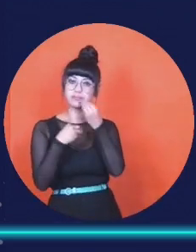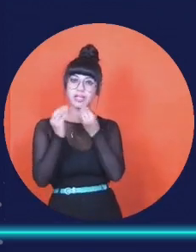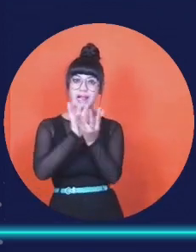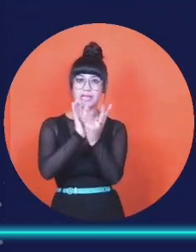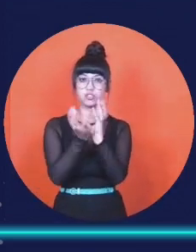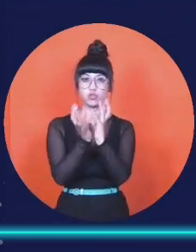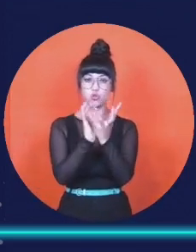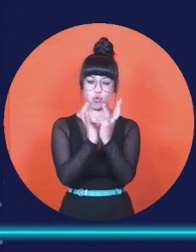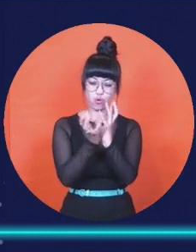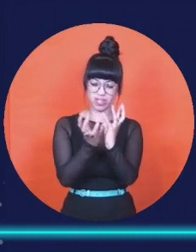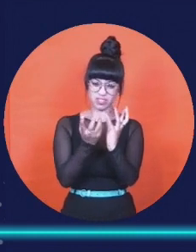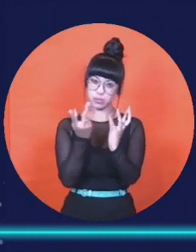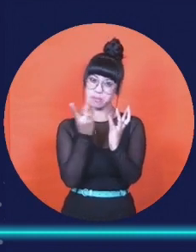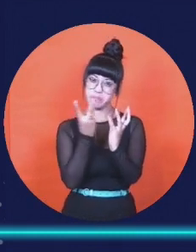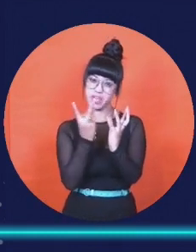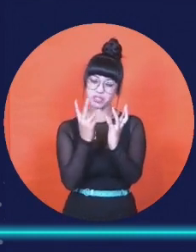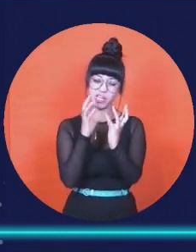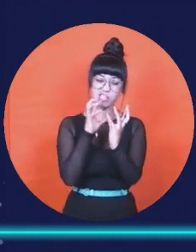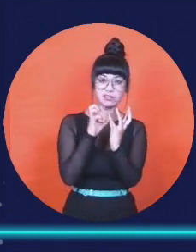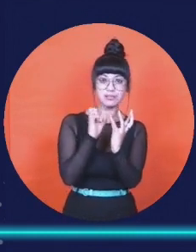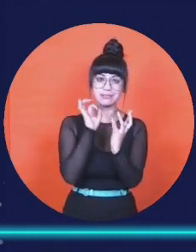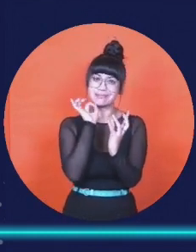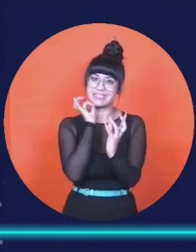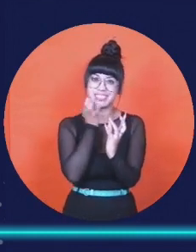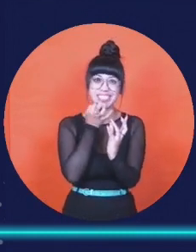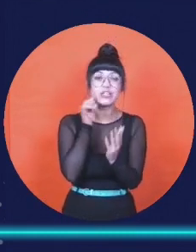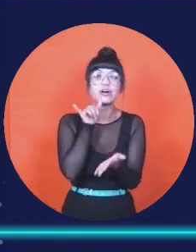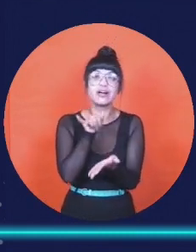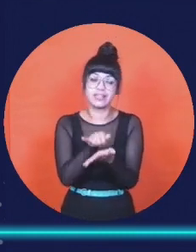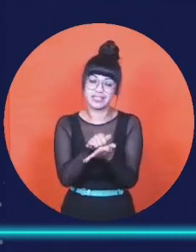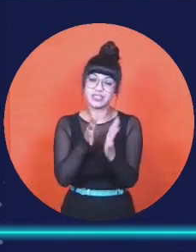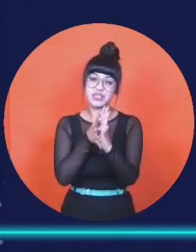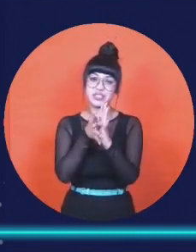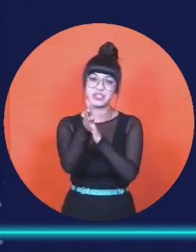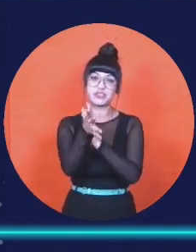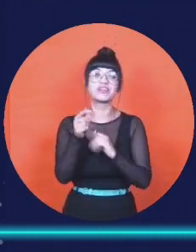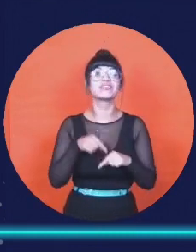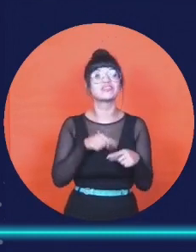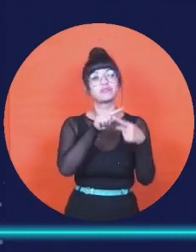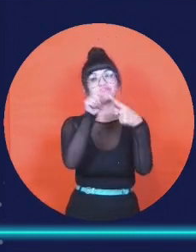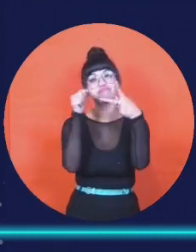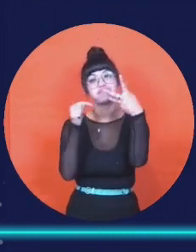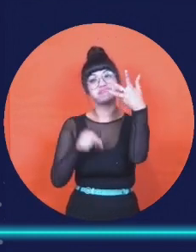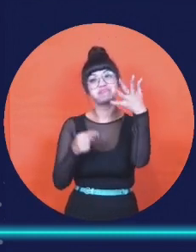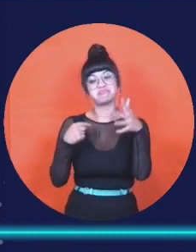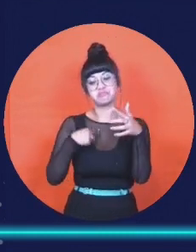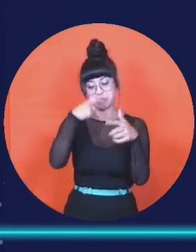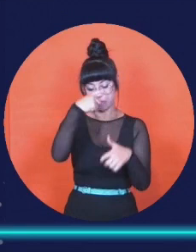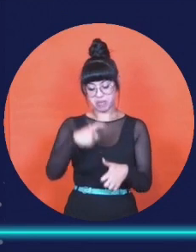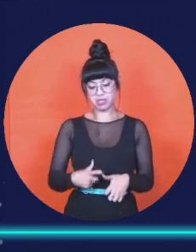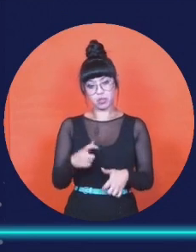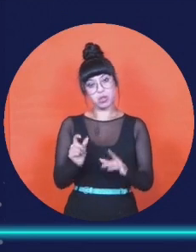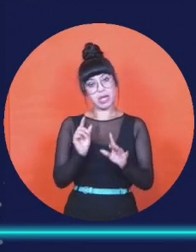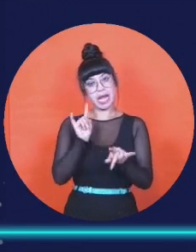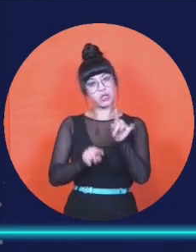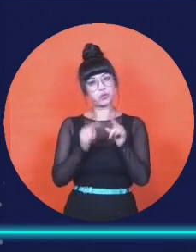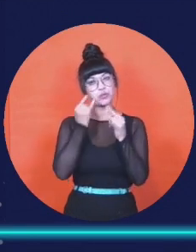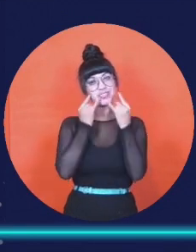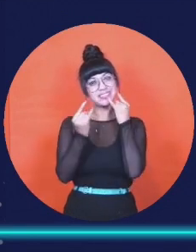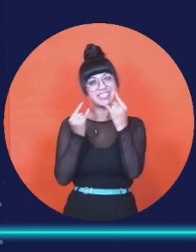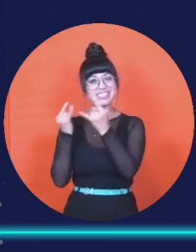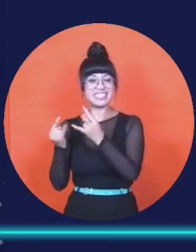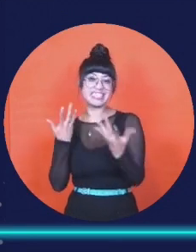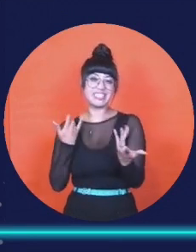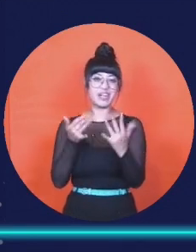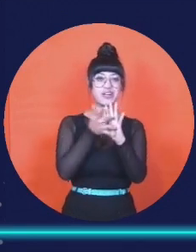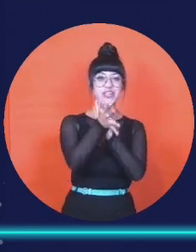como que verde, crocante, súper rico. Entonces ahí les dejo como los datos interesantes de esta persona que les va a contar hoy